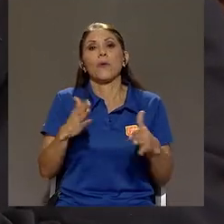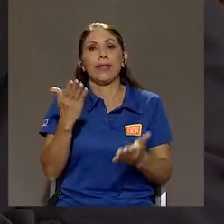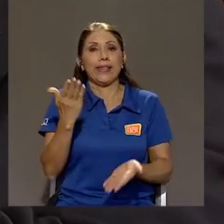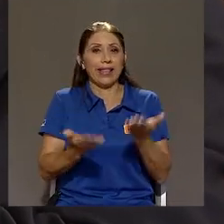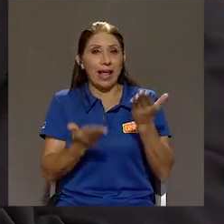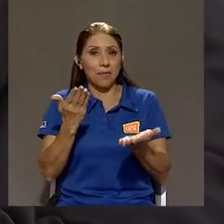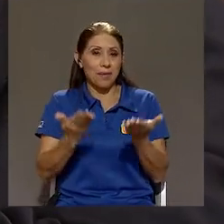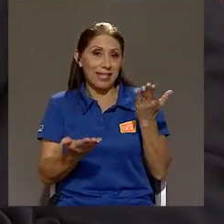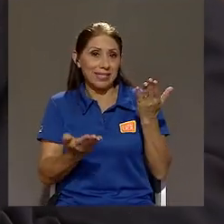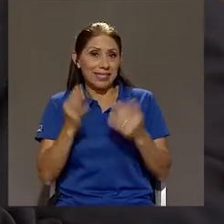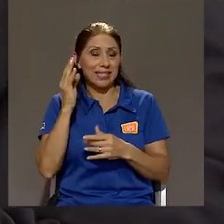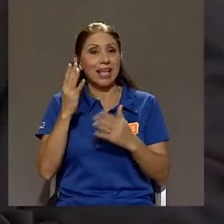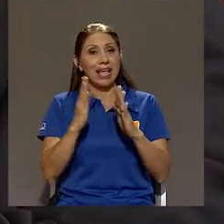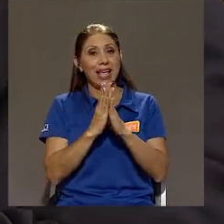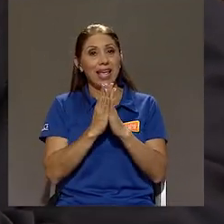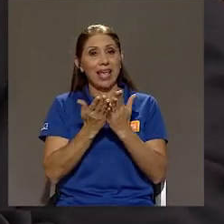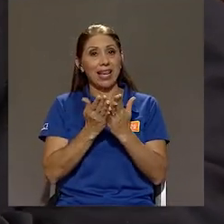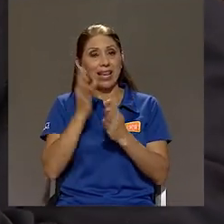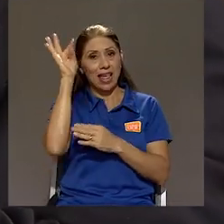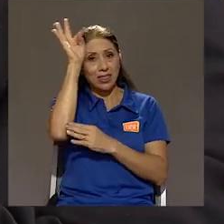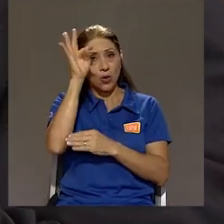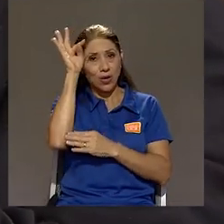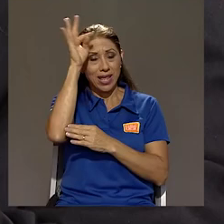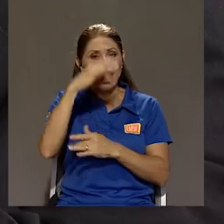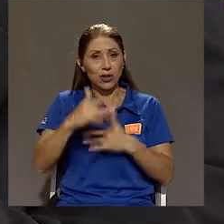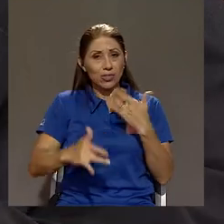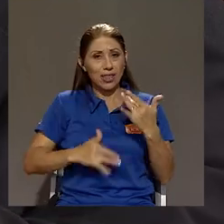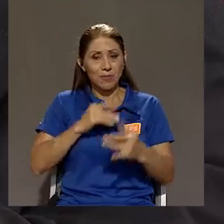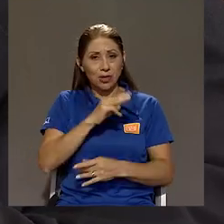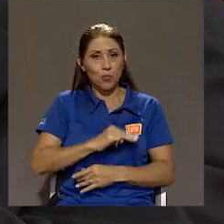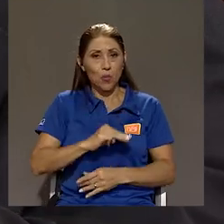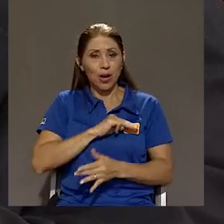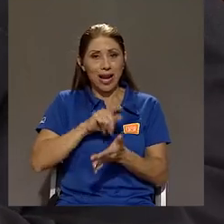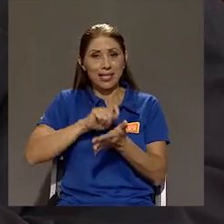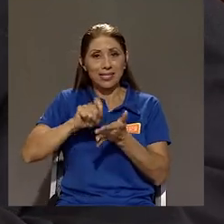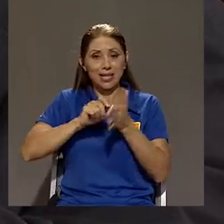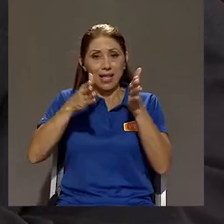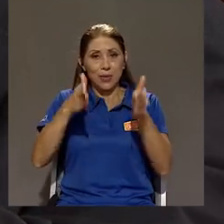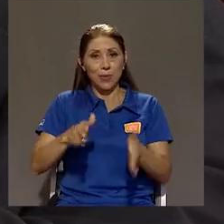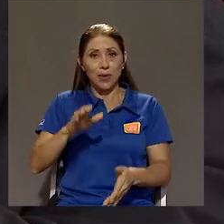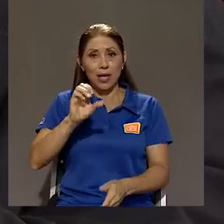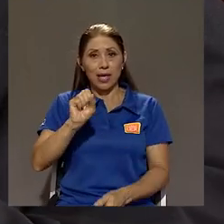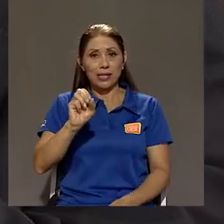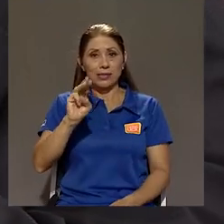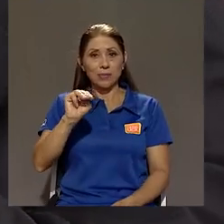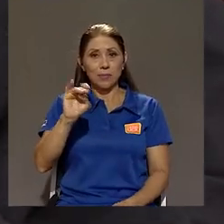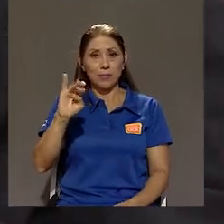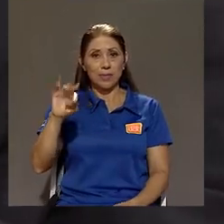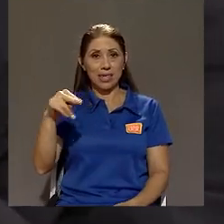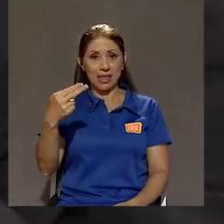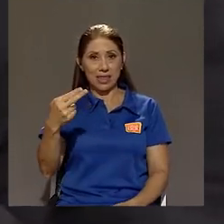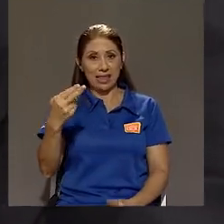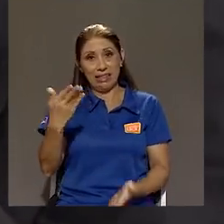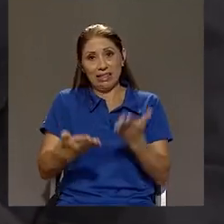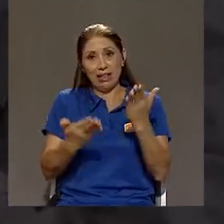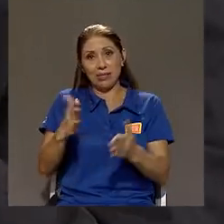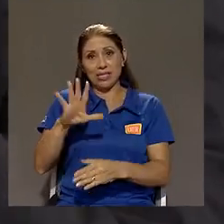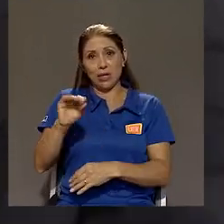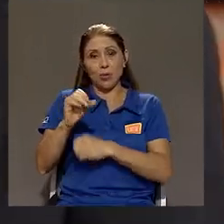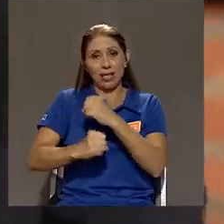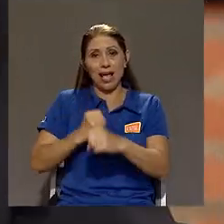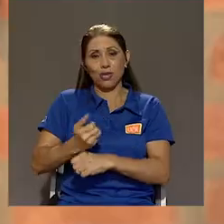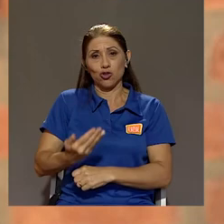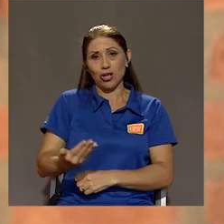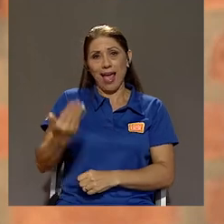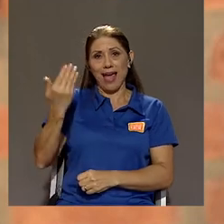tal vez en la teoría de los sentimientos morales de Smith, que le debe haber llevado unos 50 años antes, eso era de lo